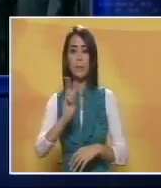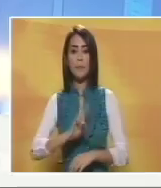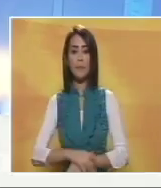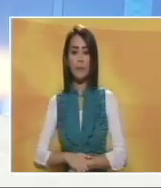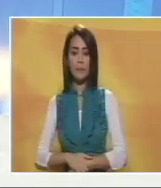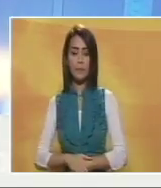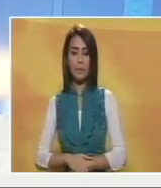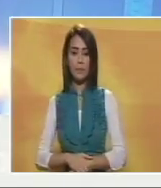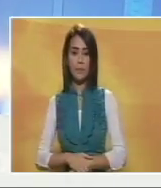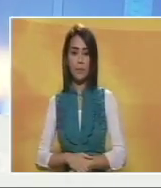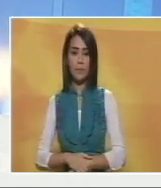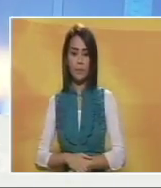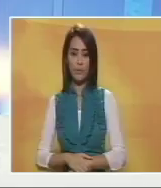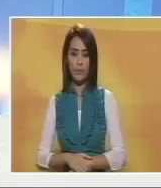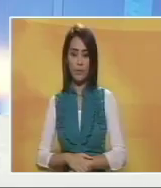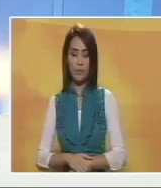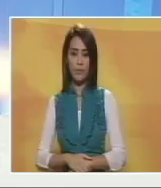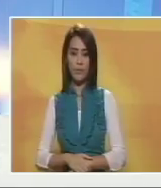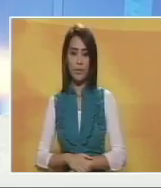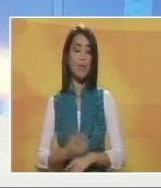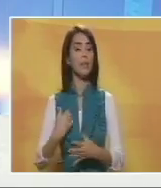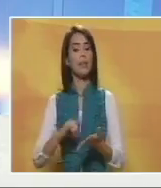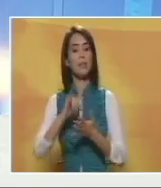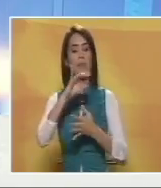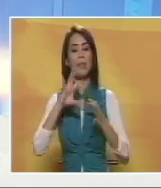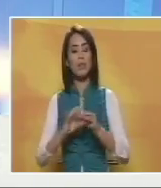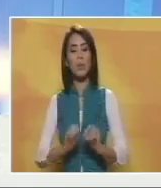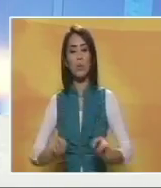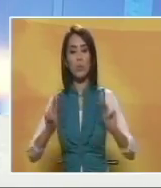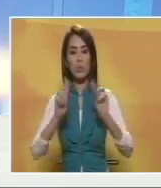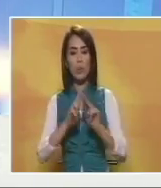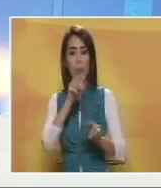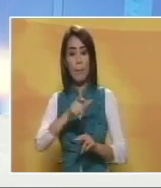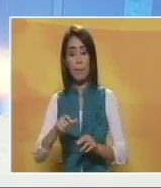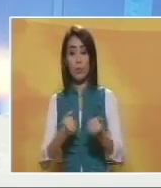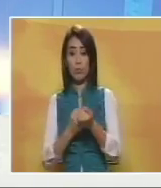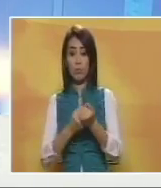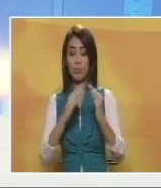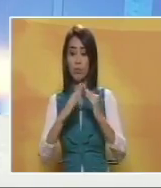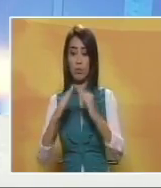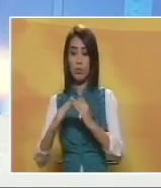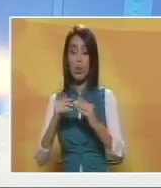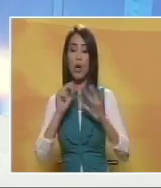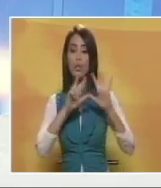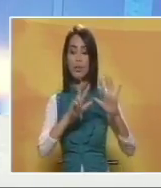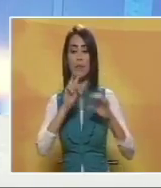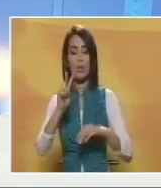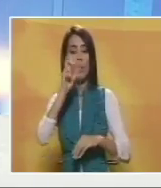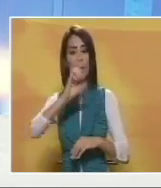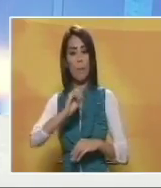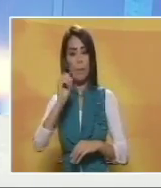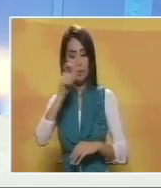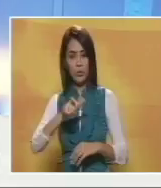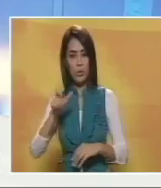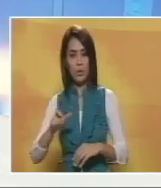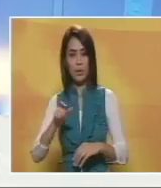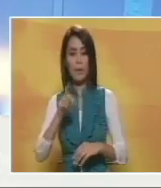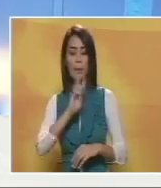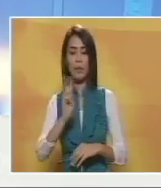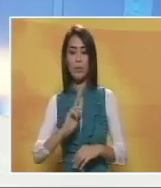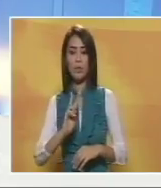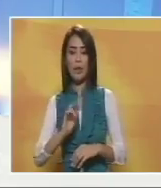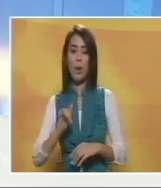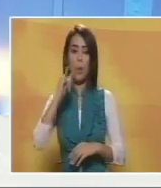venezolanos. La Agencia de Naciones Unidas para los Refugiados criticó la deportación de 82 venezolanos desde Trinidad y Tobago el pasado fin